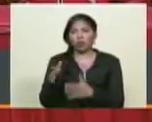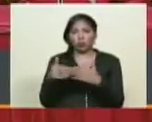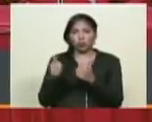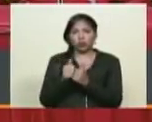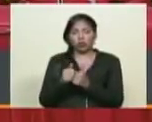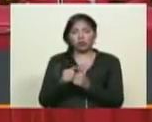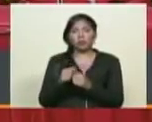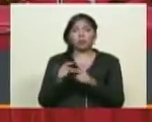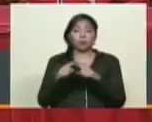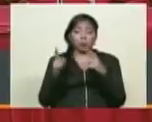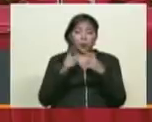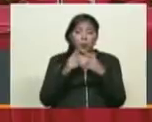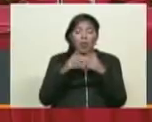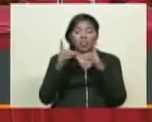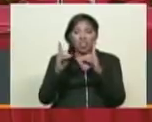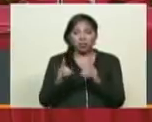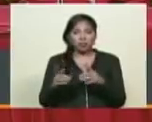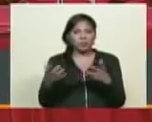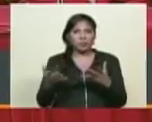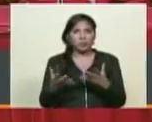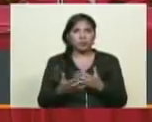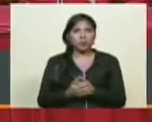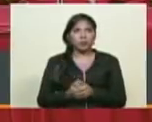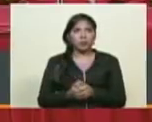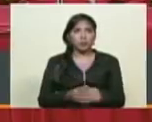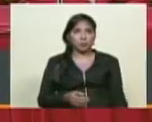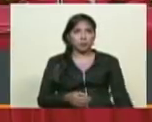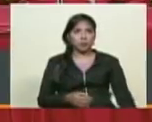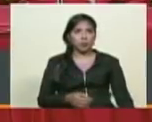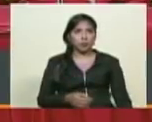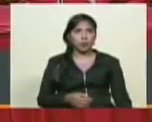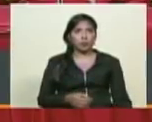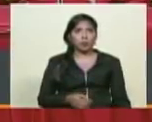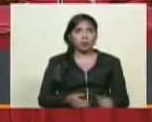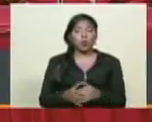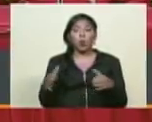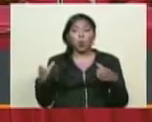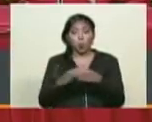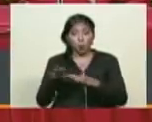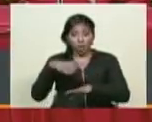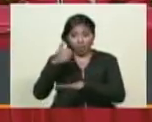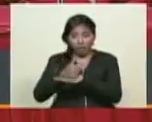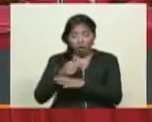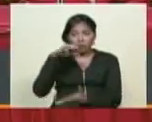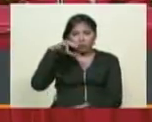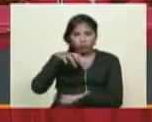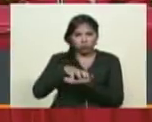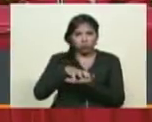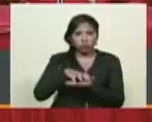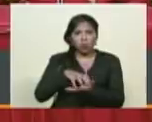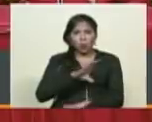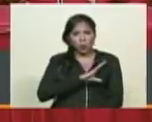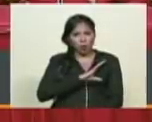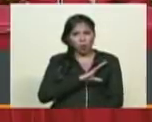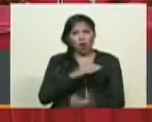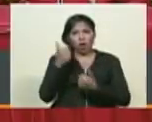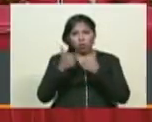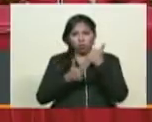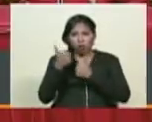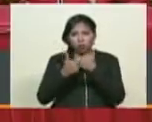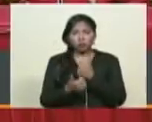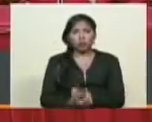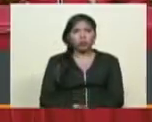decisiones. La primera decisión que tomamos es un nuevo equipo estadal conformado por los candidatos alcaldes. O sea,